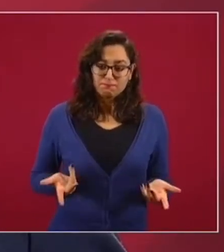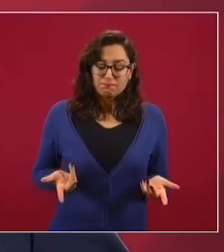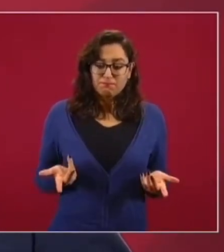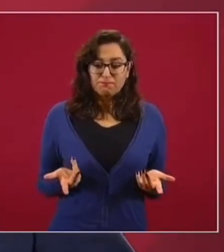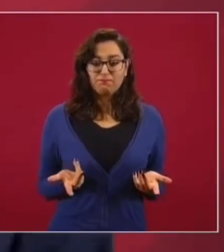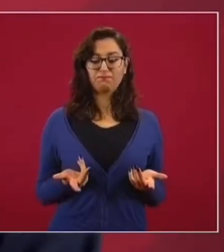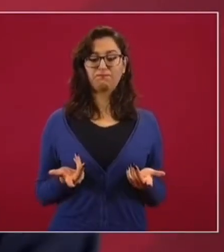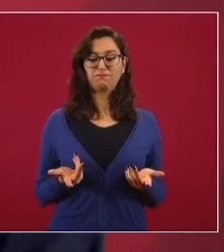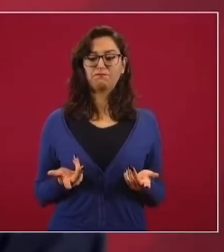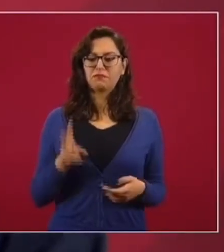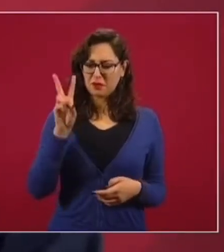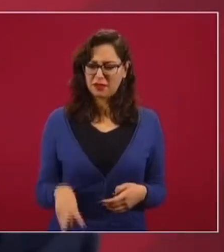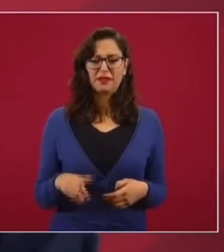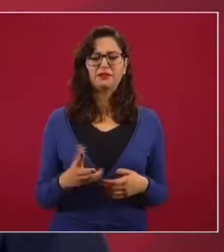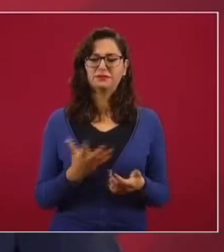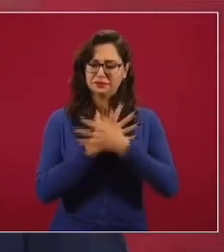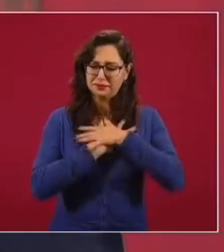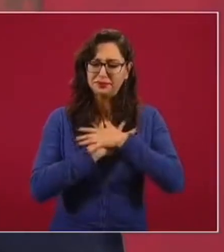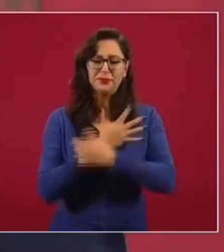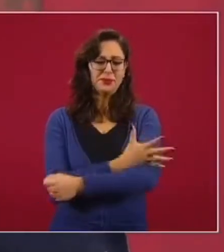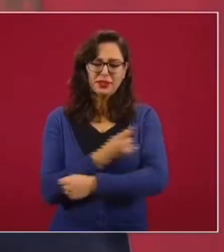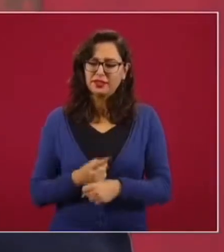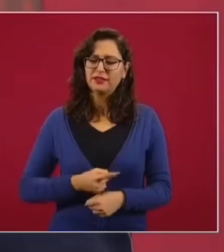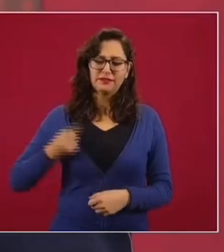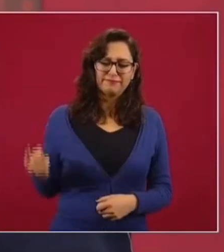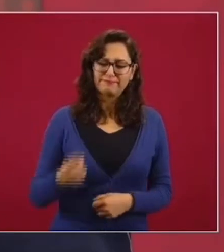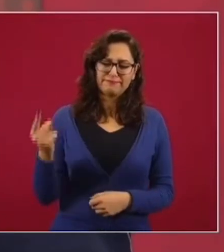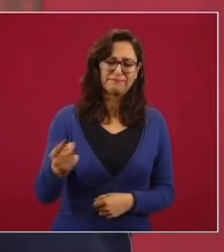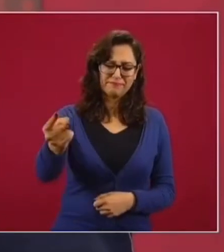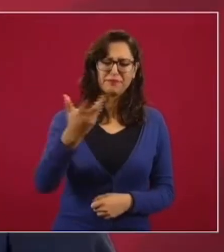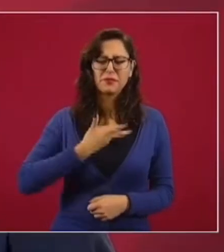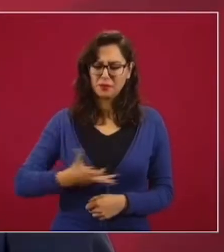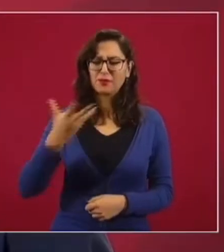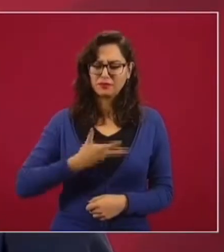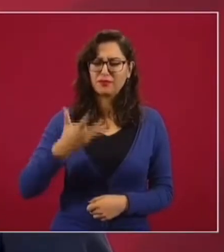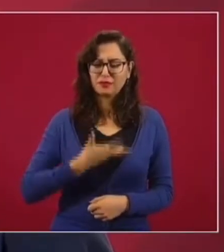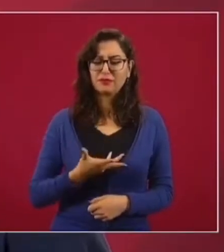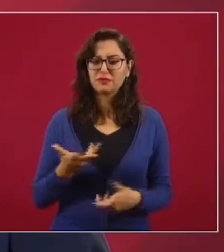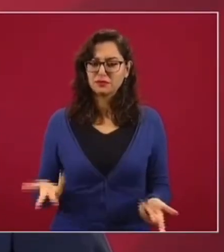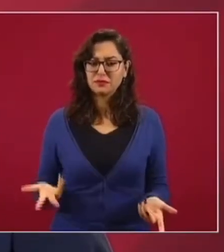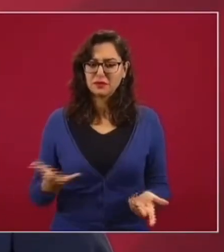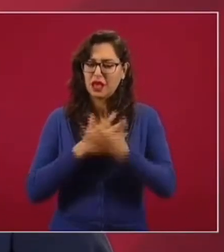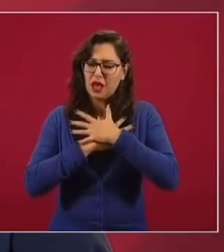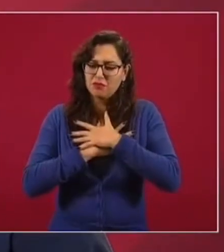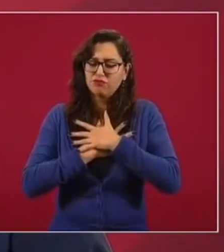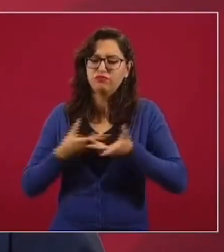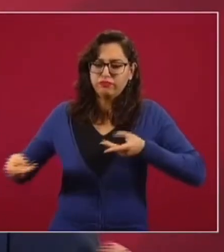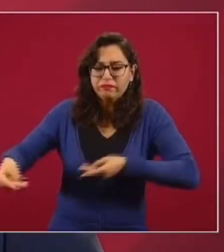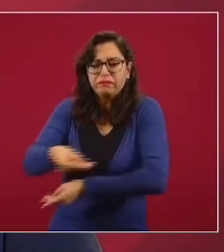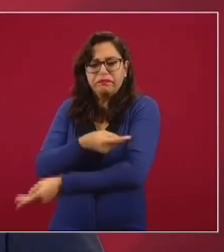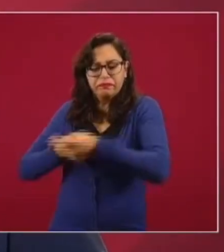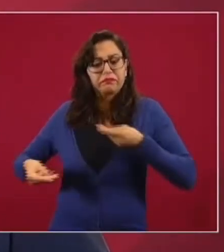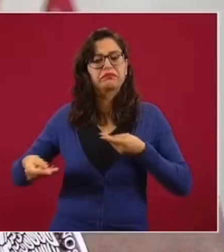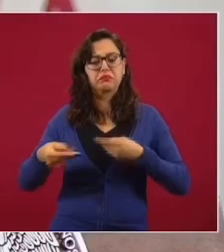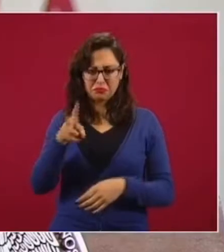amor sincero y eterno. Es un amor recíproco, así